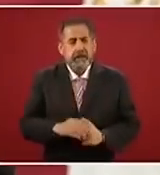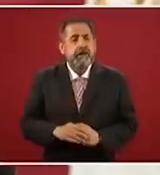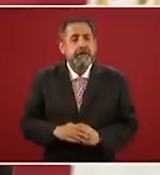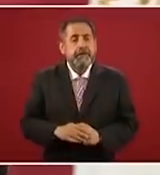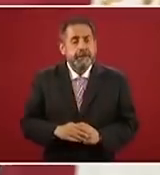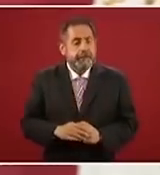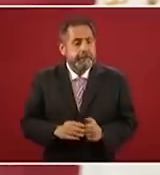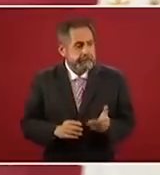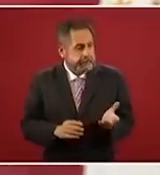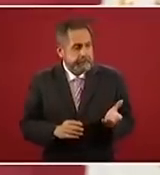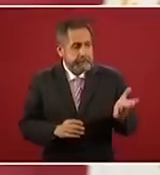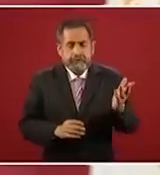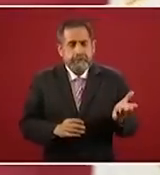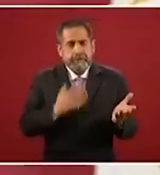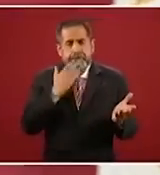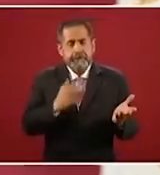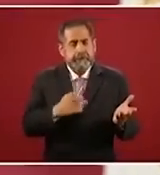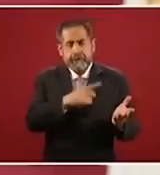su